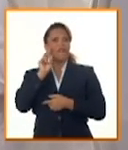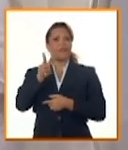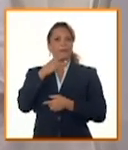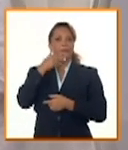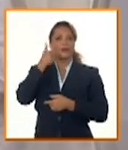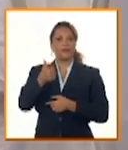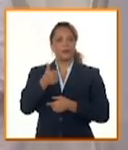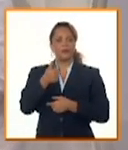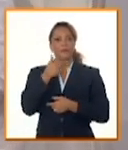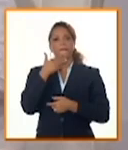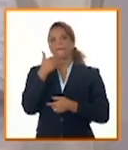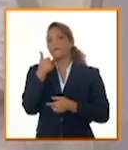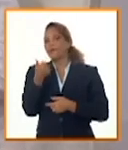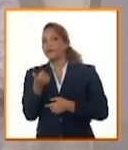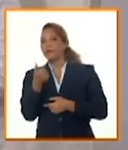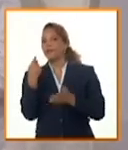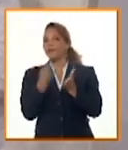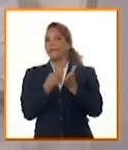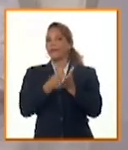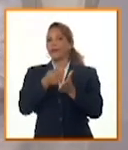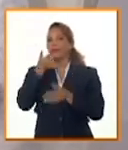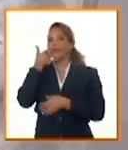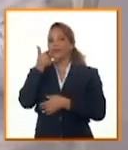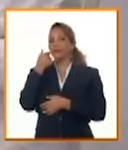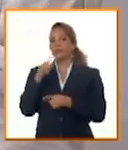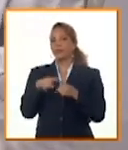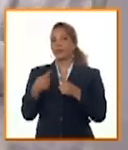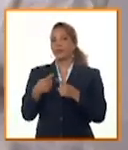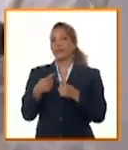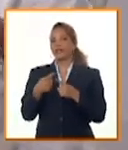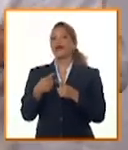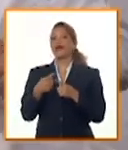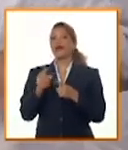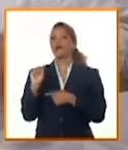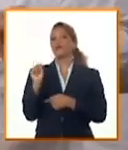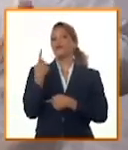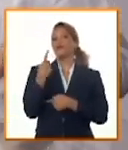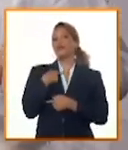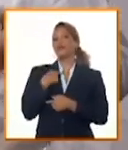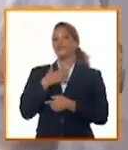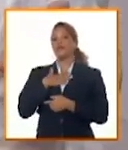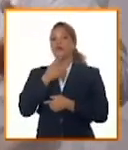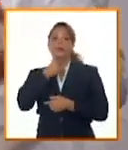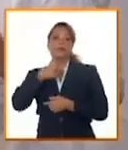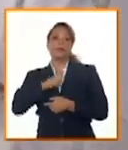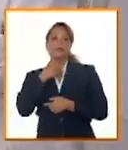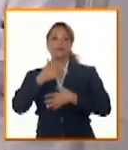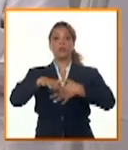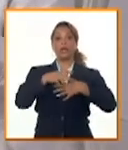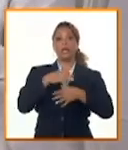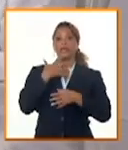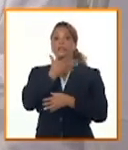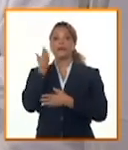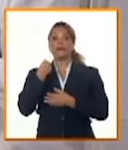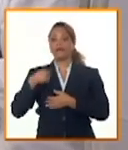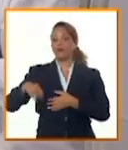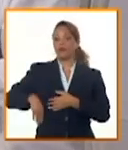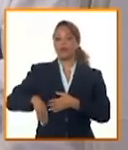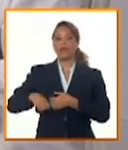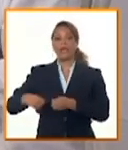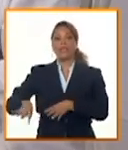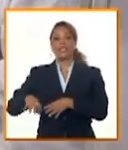son los beneficios del pago electrónico lo primero es seguridad si si usted va por la calle se le pierde el monedero la cartera perdió el